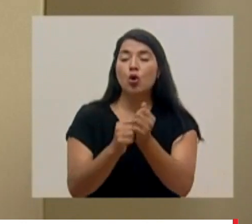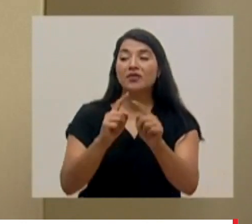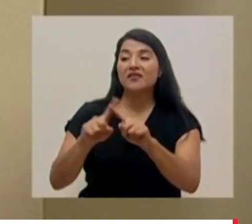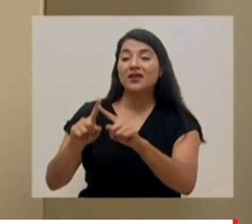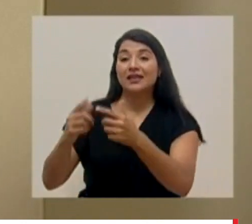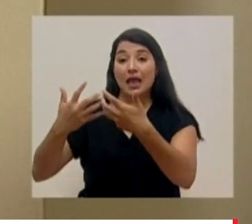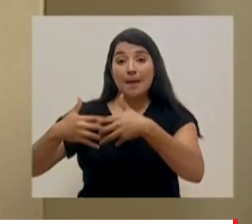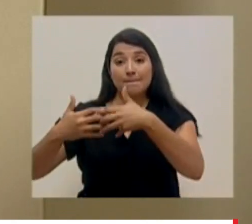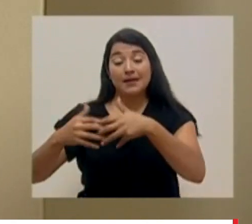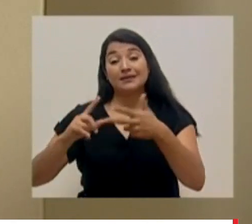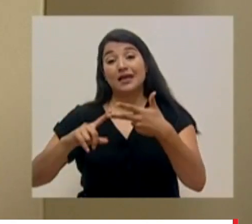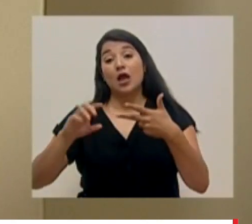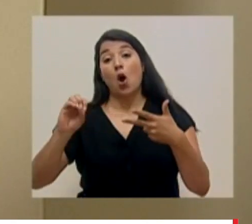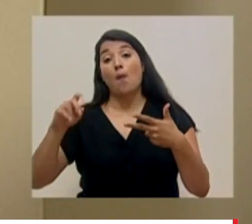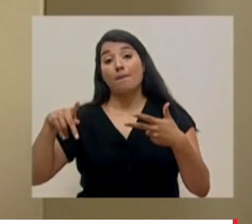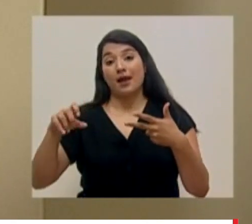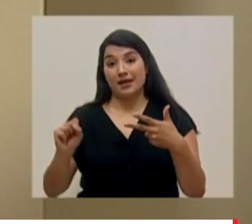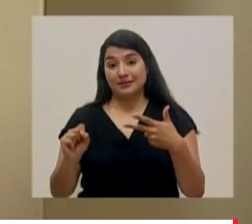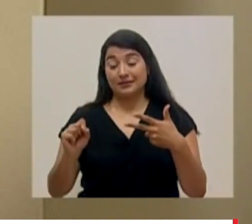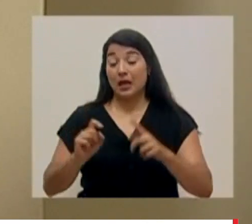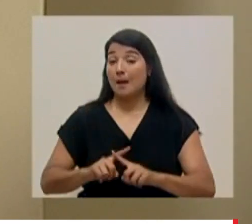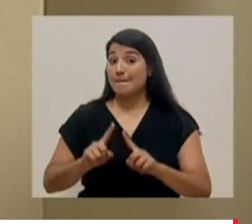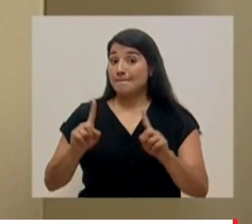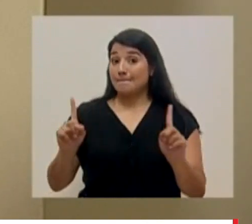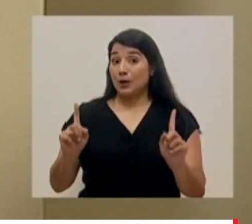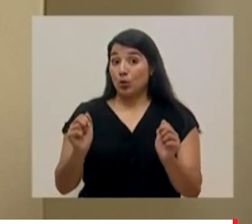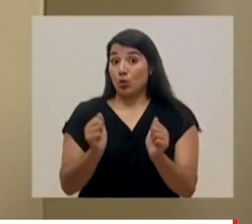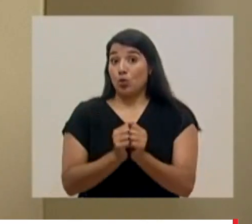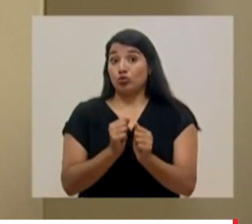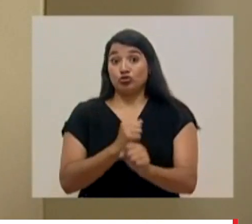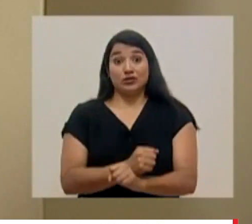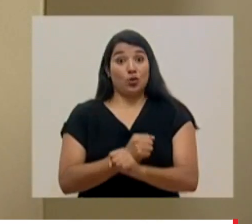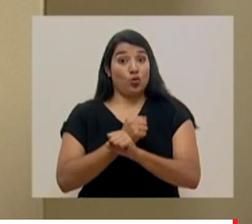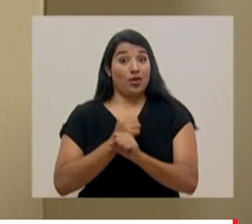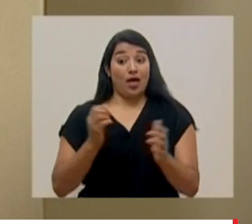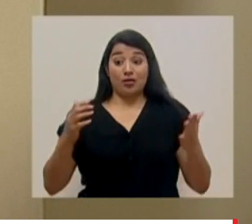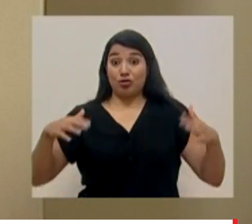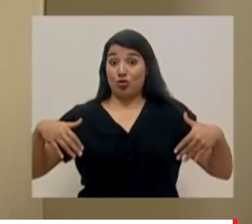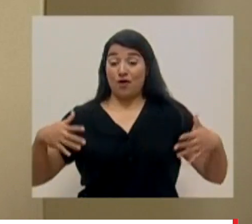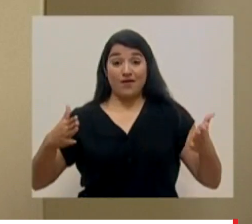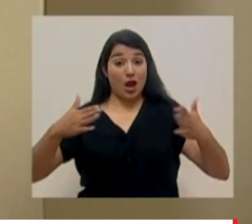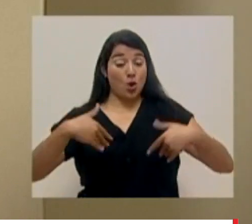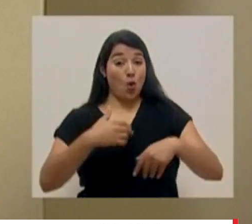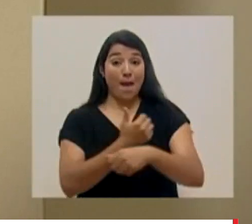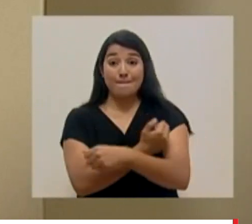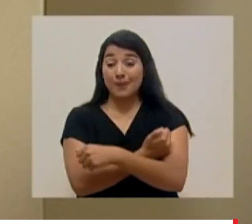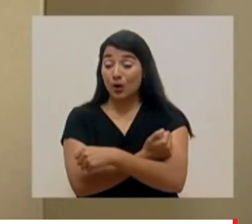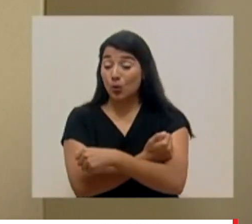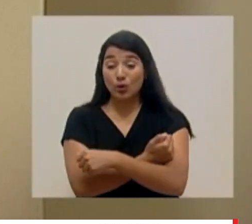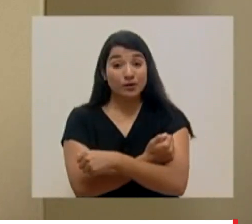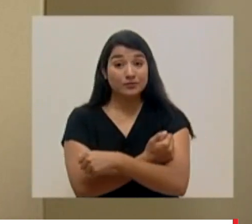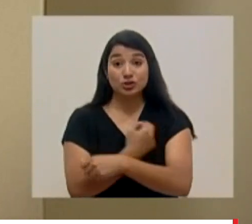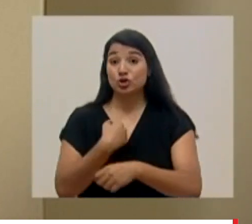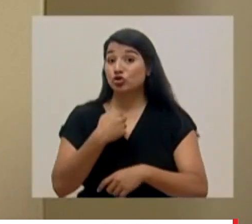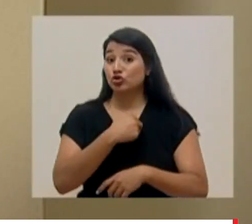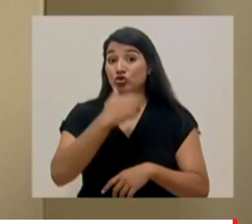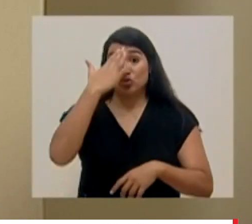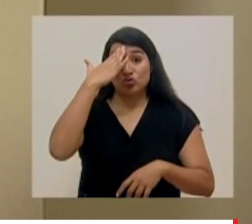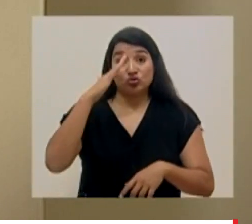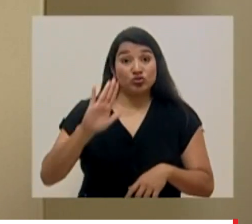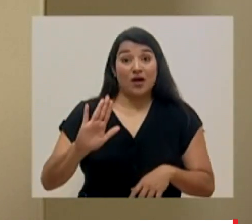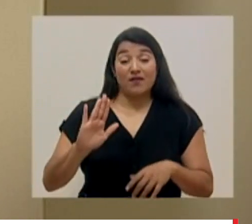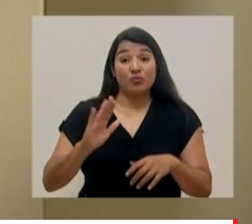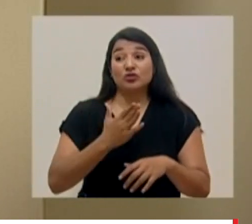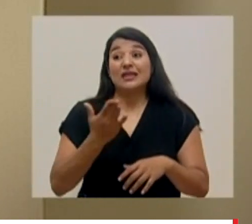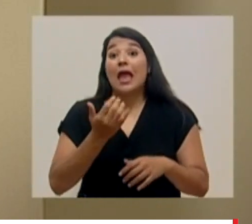OPS, pero a ciencia cierta hoy no hay una vacuna, no sabemos qué va a salir de la